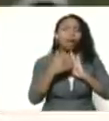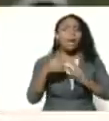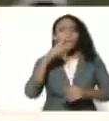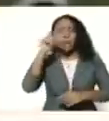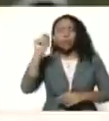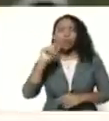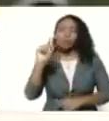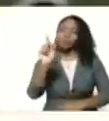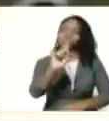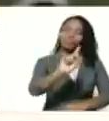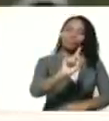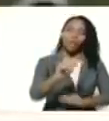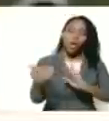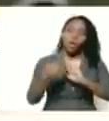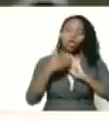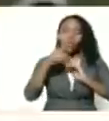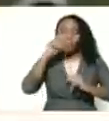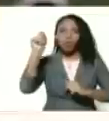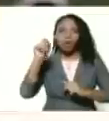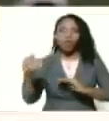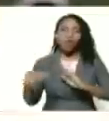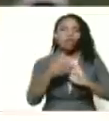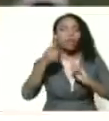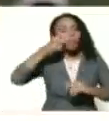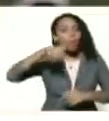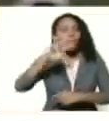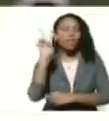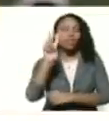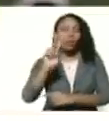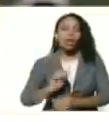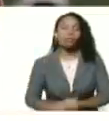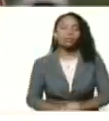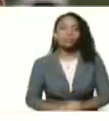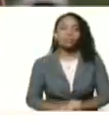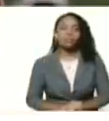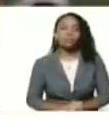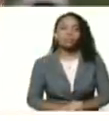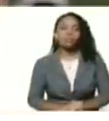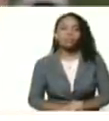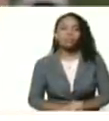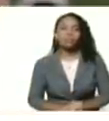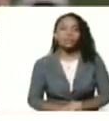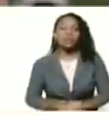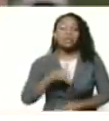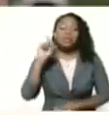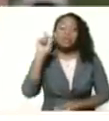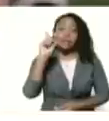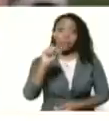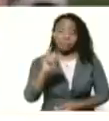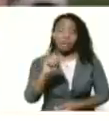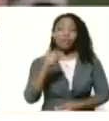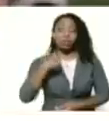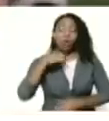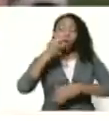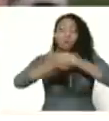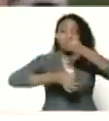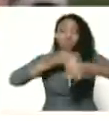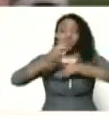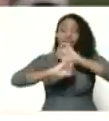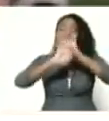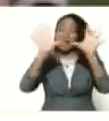no eran contra Maduro. Han sido contra el pueblo de Venezuela. Y también le describí cómo hemos